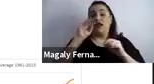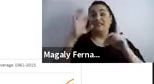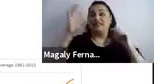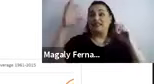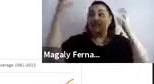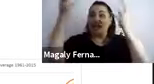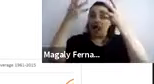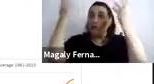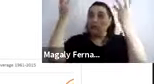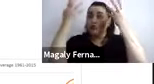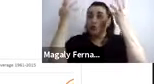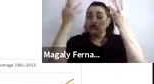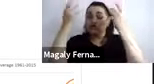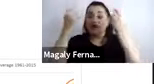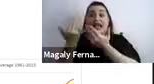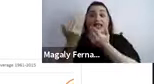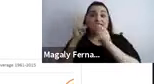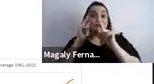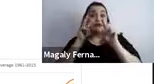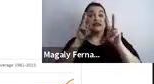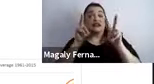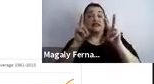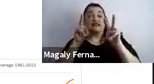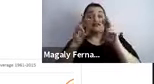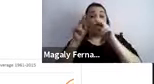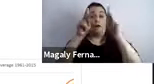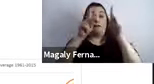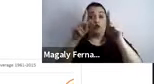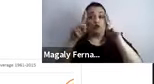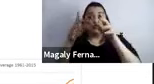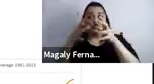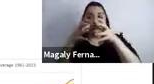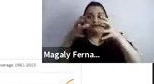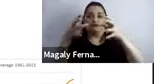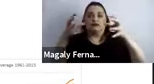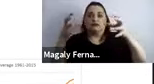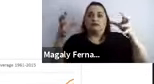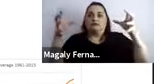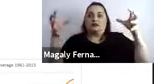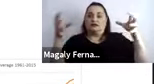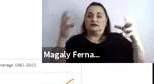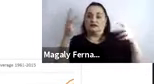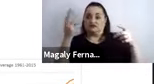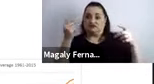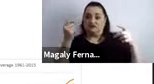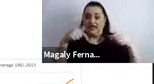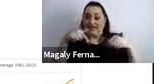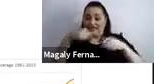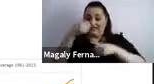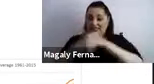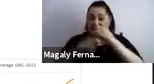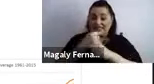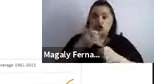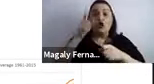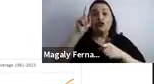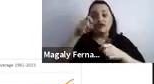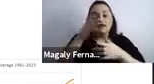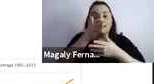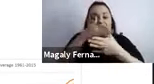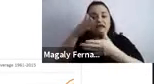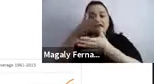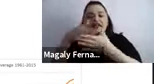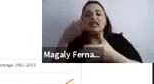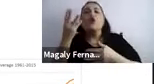tenemos una expectativa de población, de crecimiento demográfico en este siglo, y hay que dividir cuánto nos queda